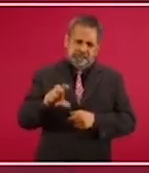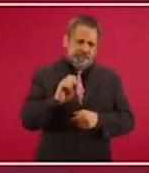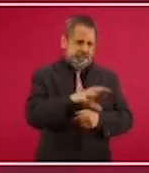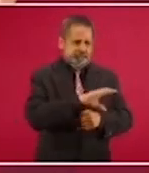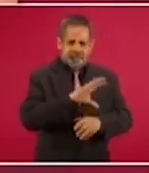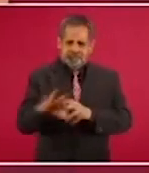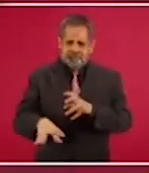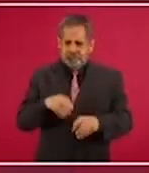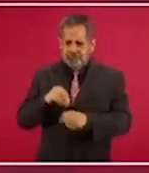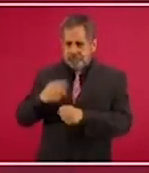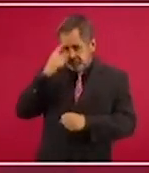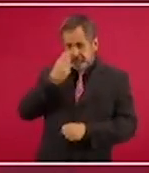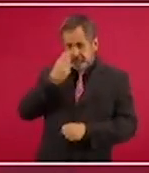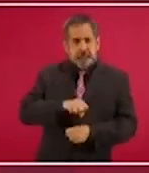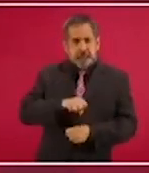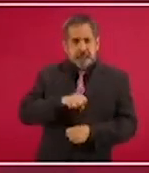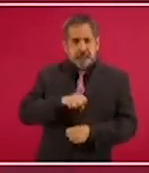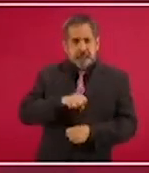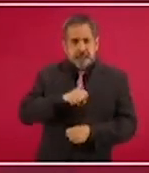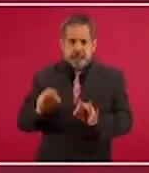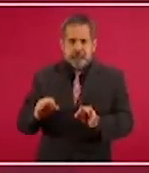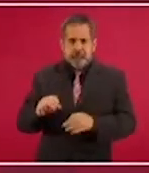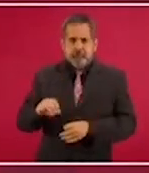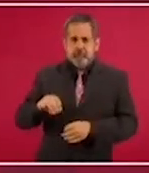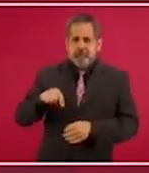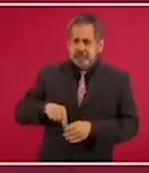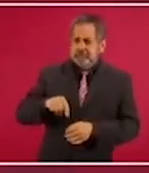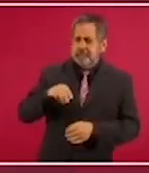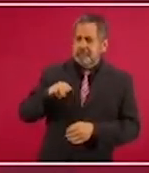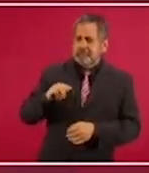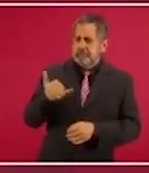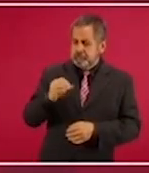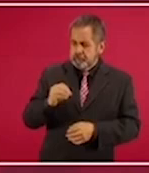del sistema de salud, todos los estados.